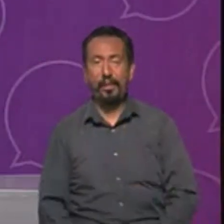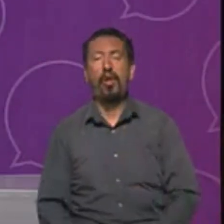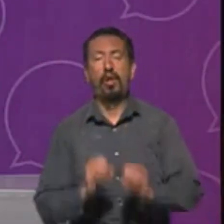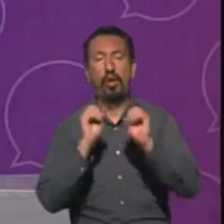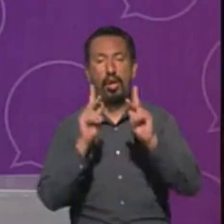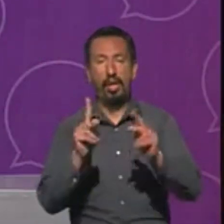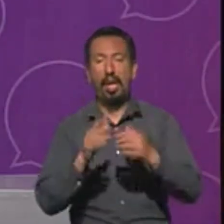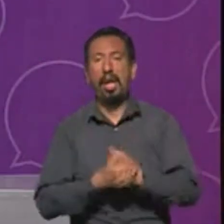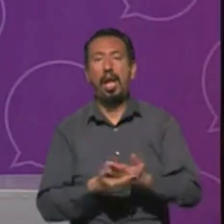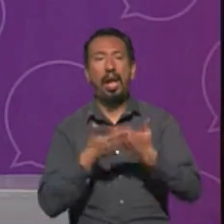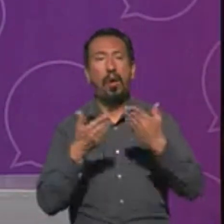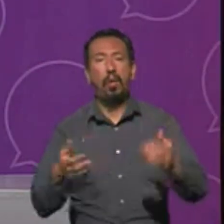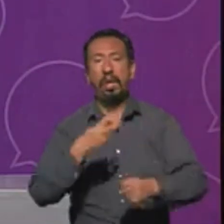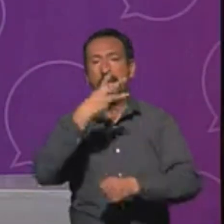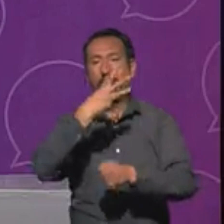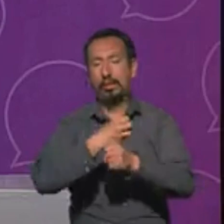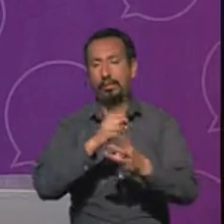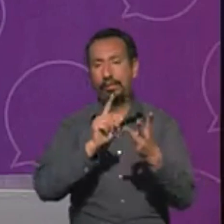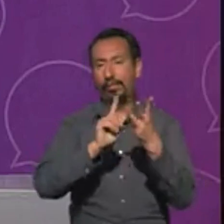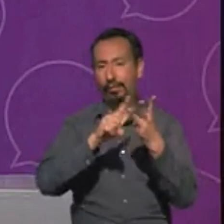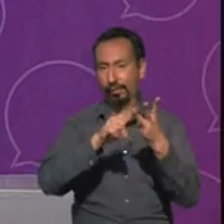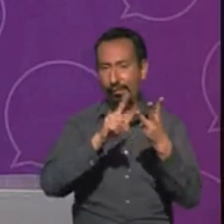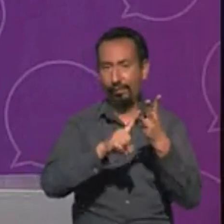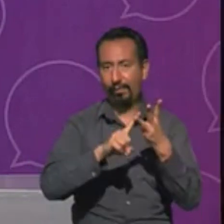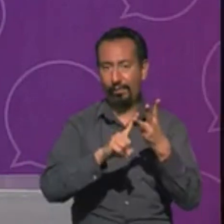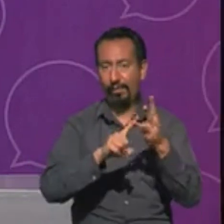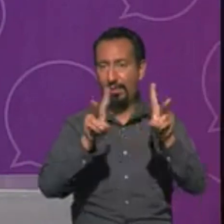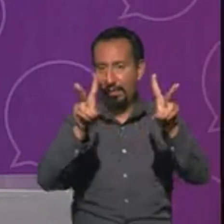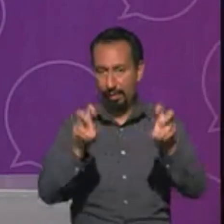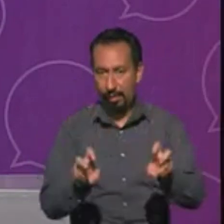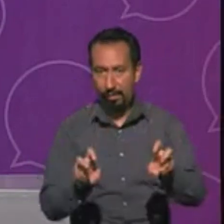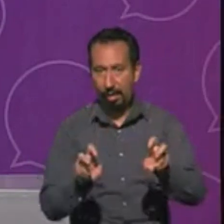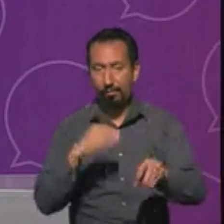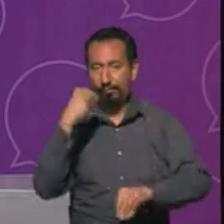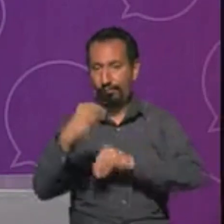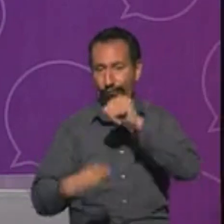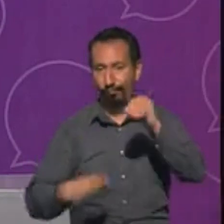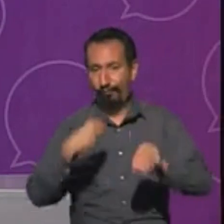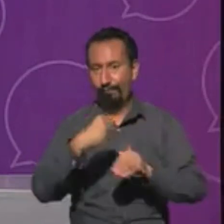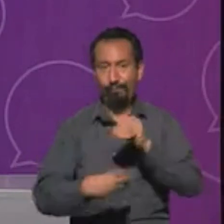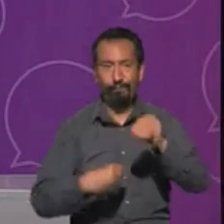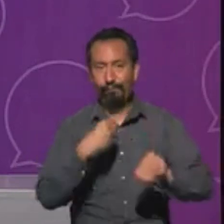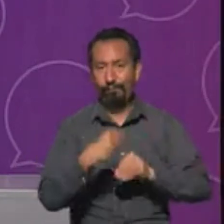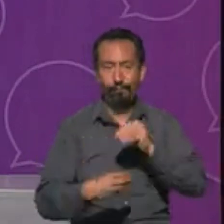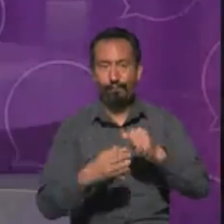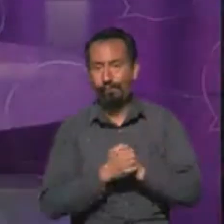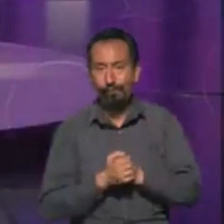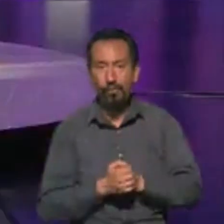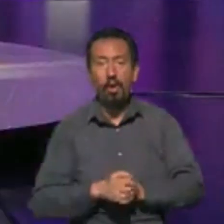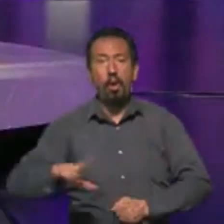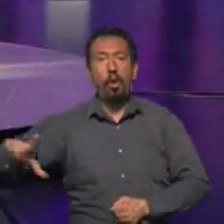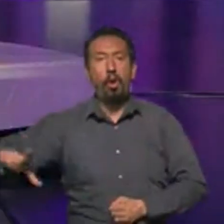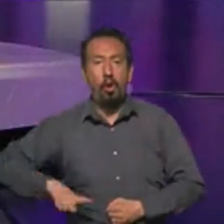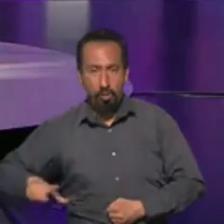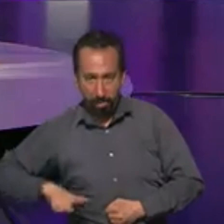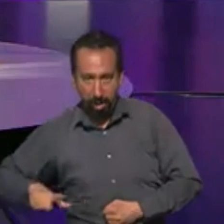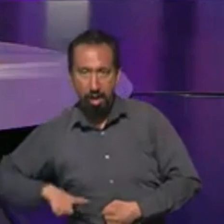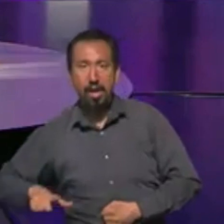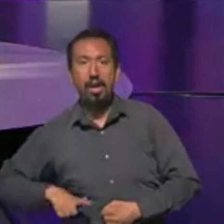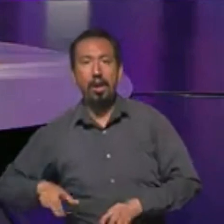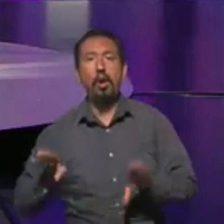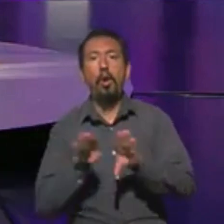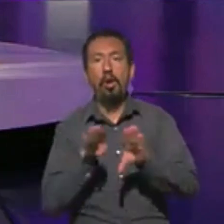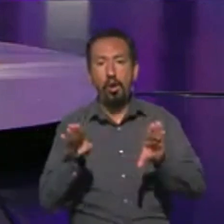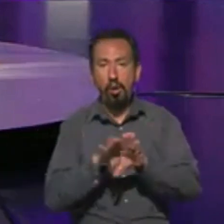Hemos llegado al tercer y último segmento de este debate con el tema política y gobierno les recuerdo que tienen un